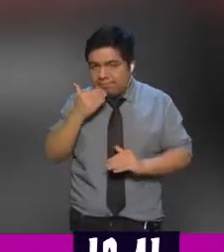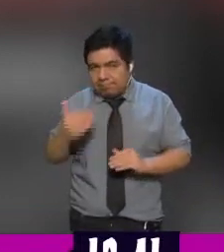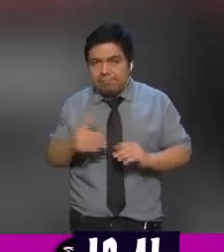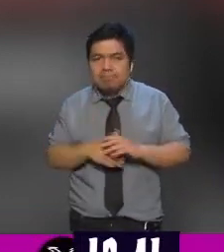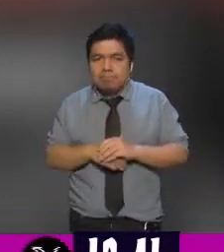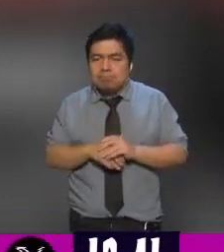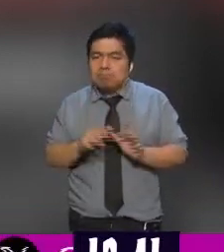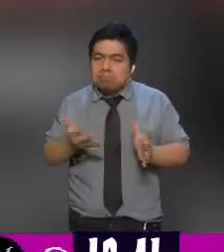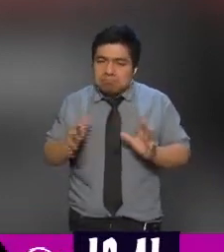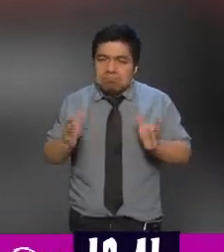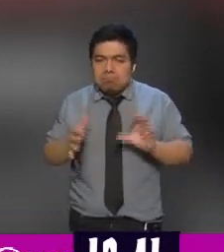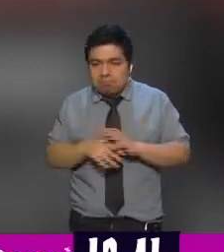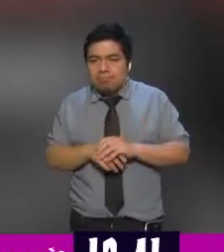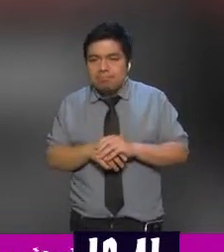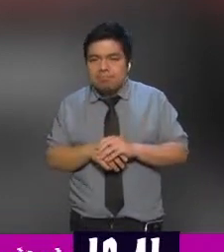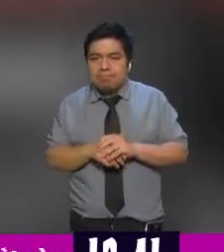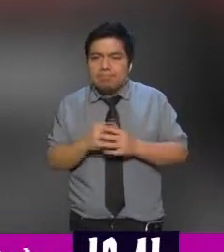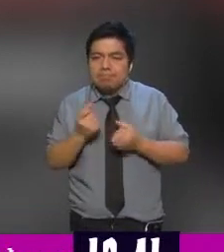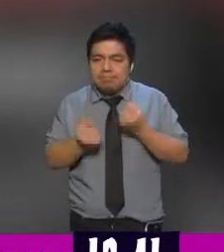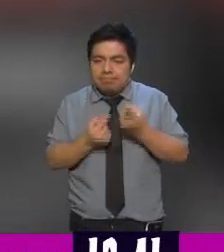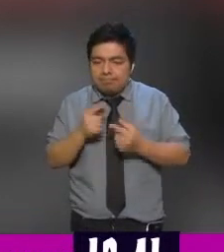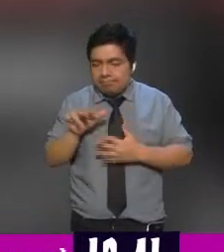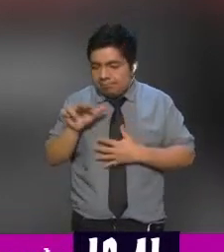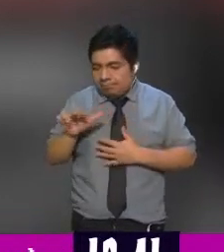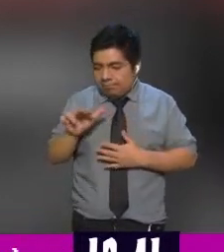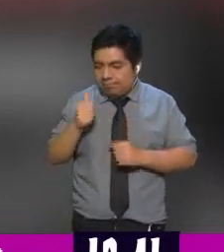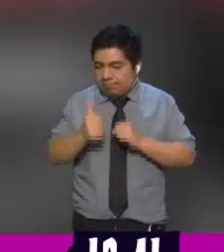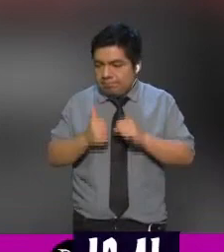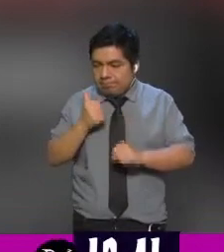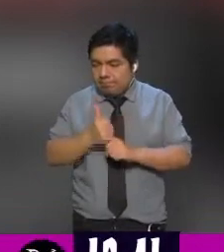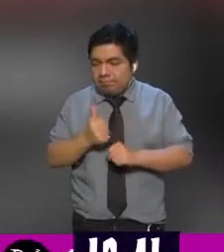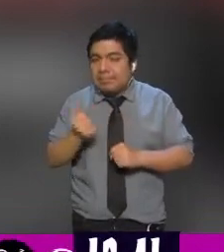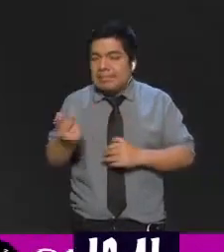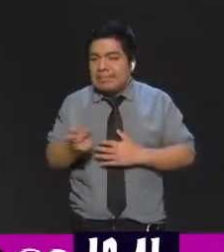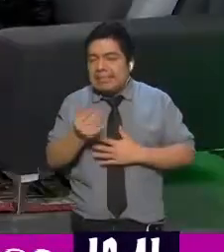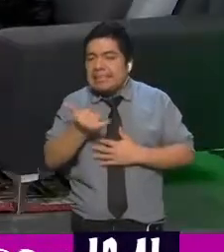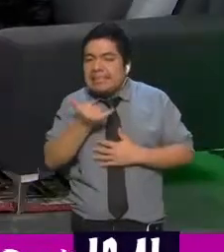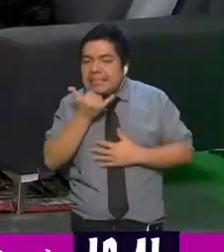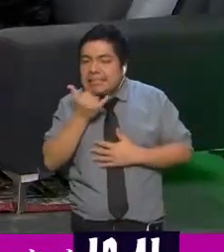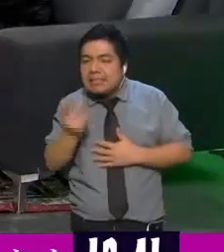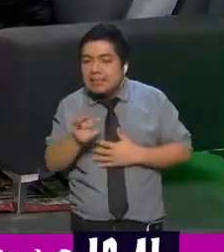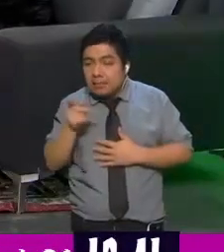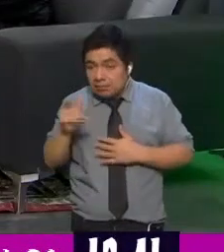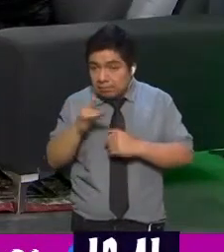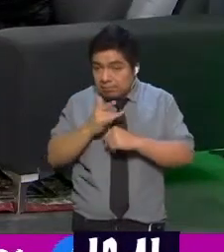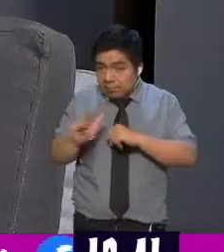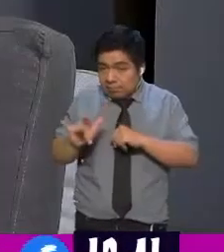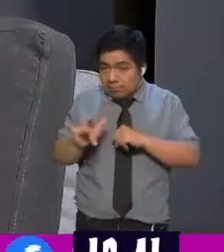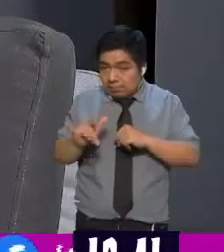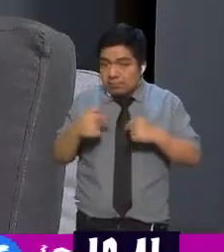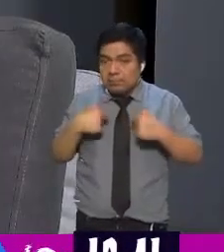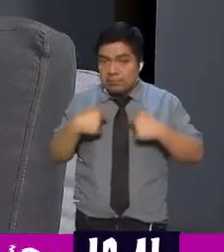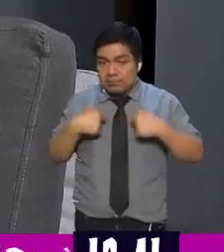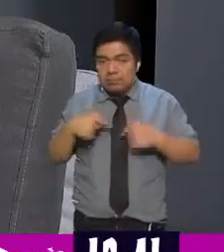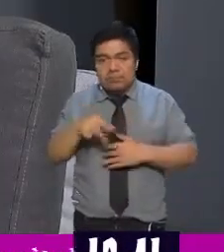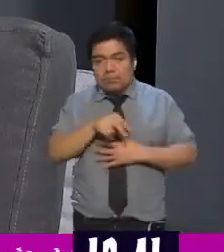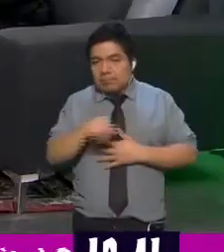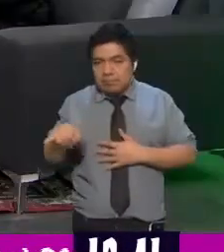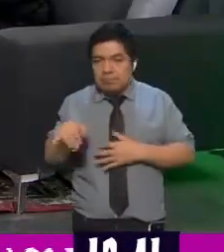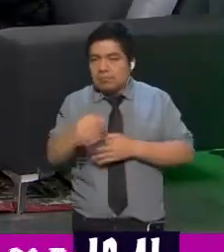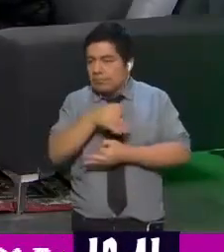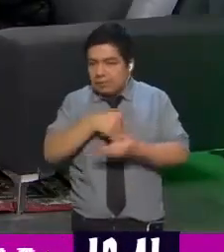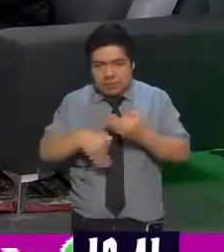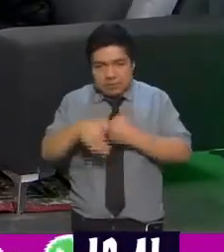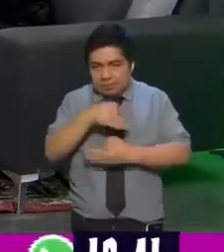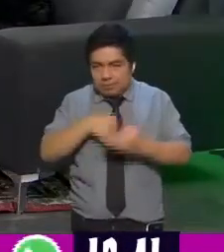más o menos lo que obligan cuando hay desnudos. Perdón, ¿puedo preguntar? ¿Tú te vas a encuerar? Sí, todo lo elenco se encuera. ¿Se